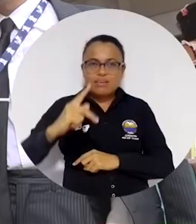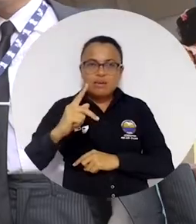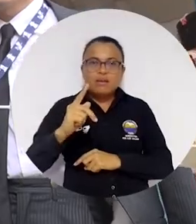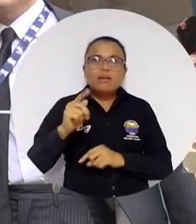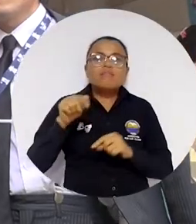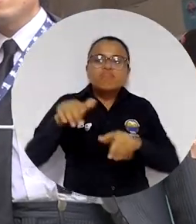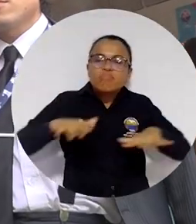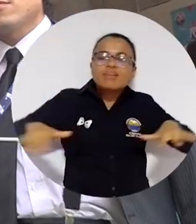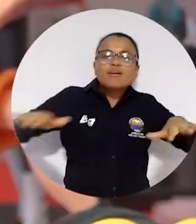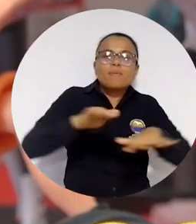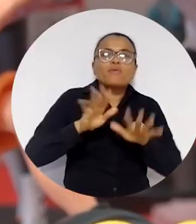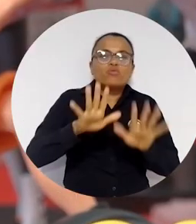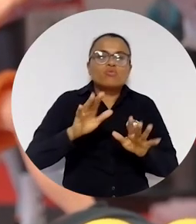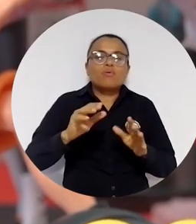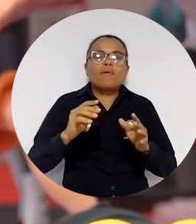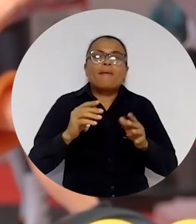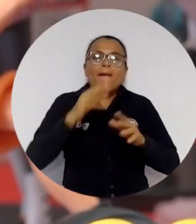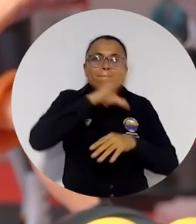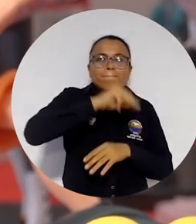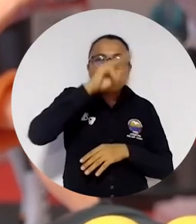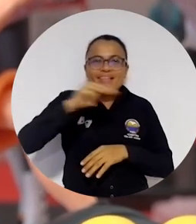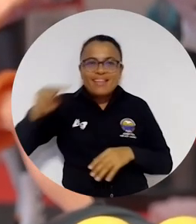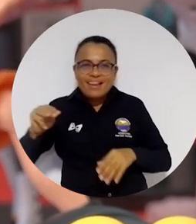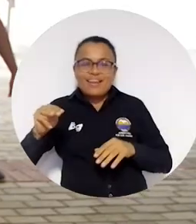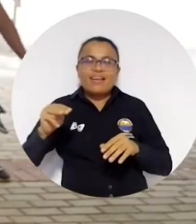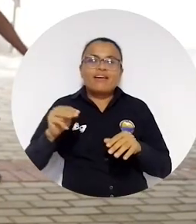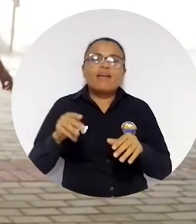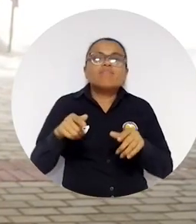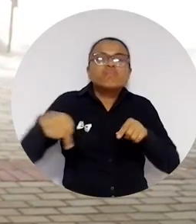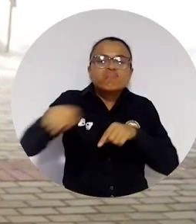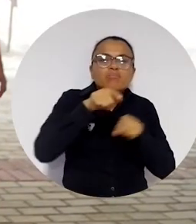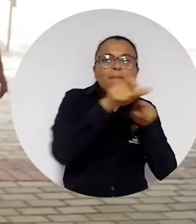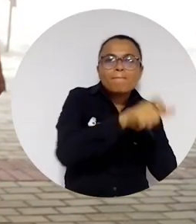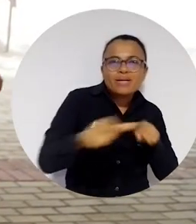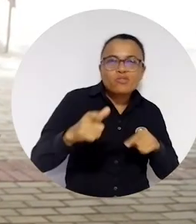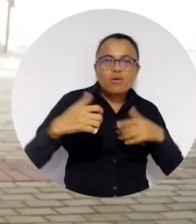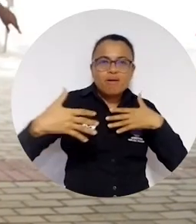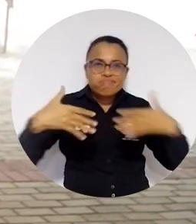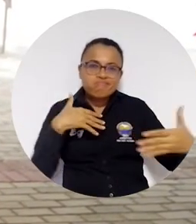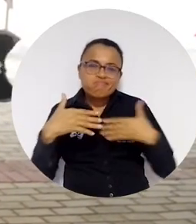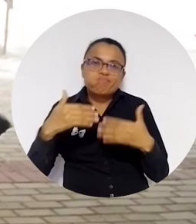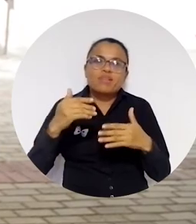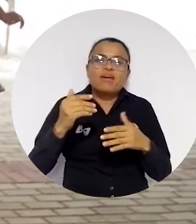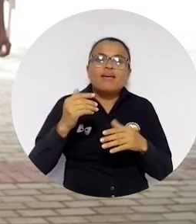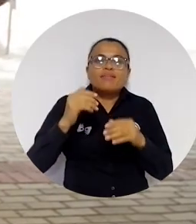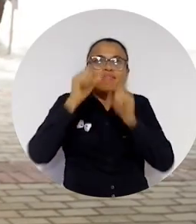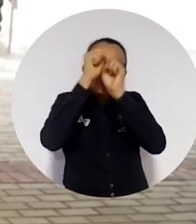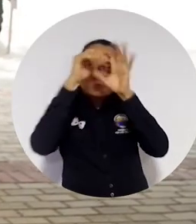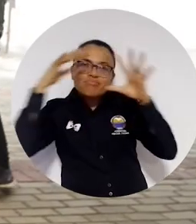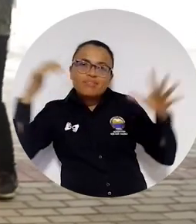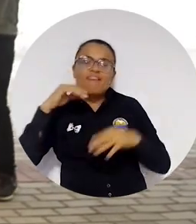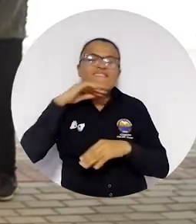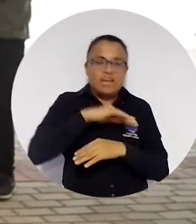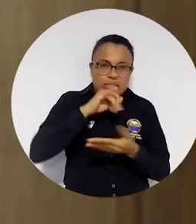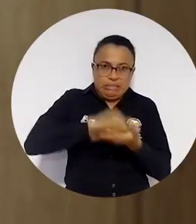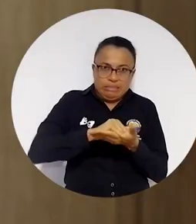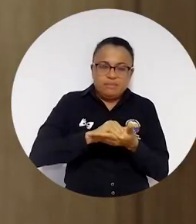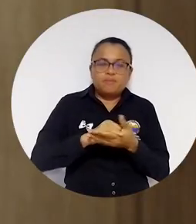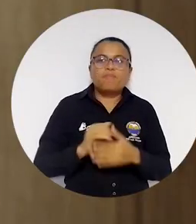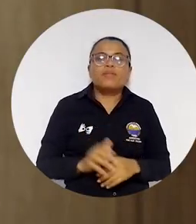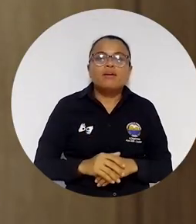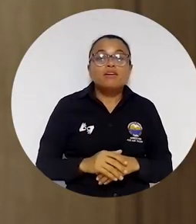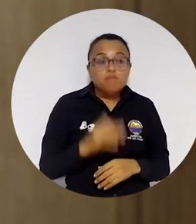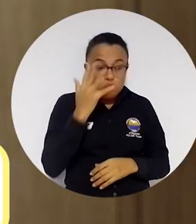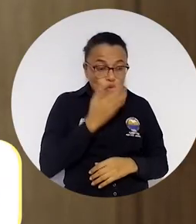el Uni Magdalena Con, en el que el anime fue protagonista con productos inspirados en cientos de personajes de ficción y el fantasy. Es